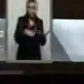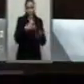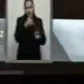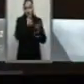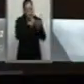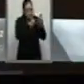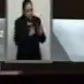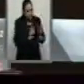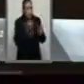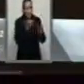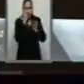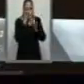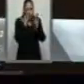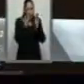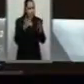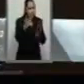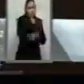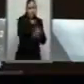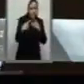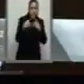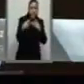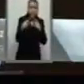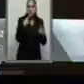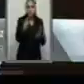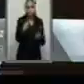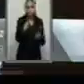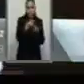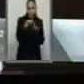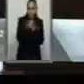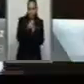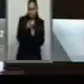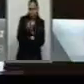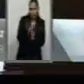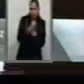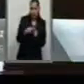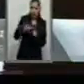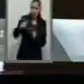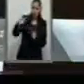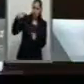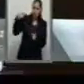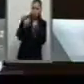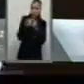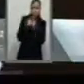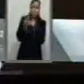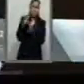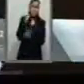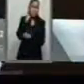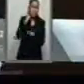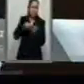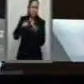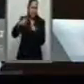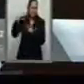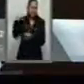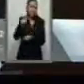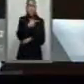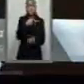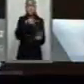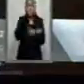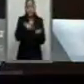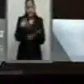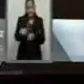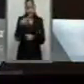reformas aprobadas apenas en la legislatura pasada. En cambio, la reforma política del Distrito Federal, de la Ciudad de